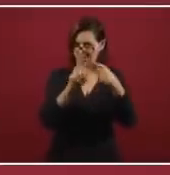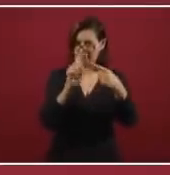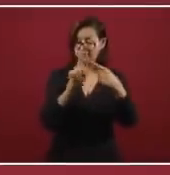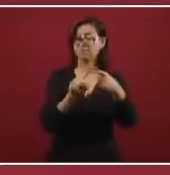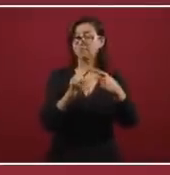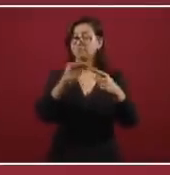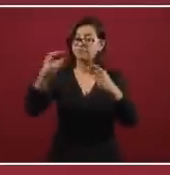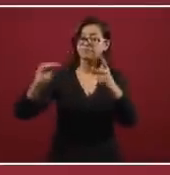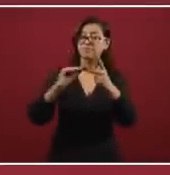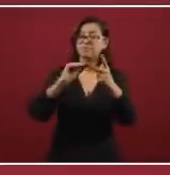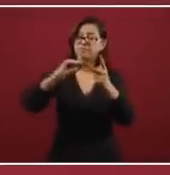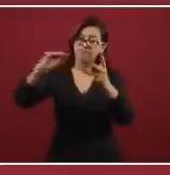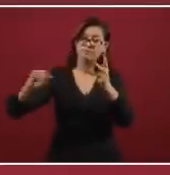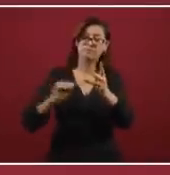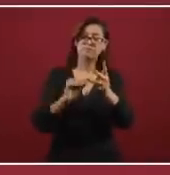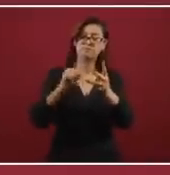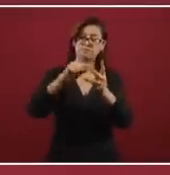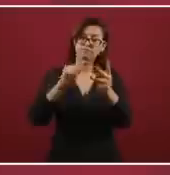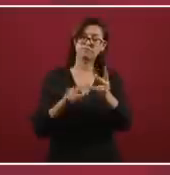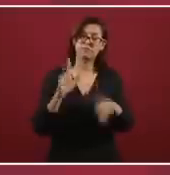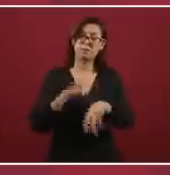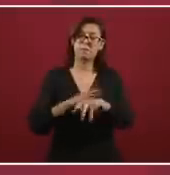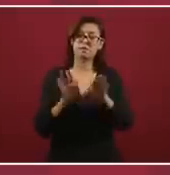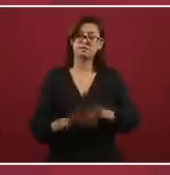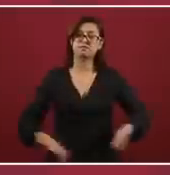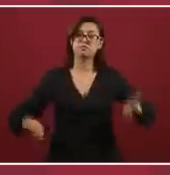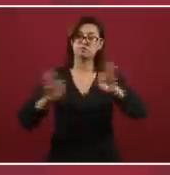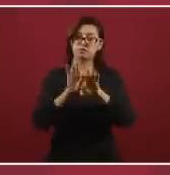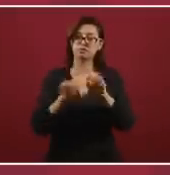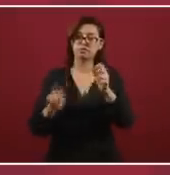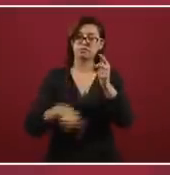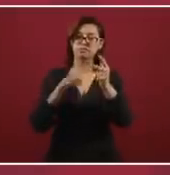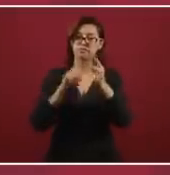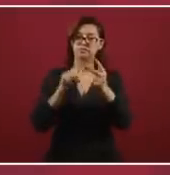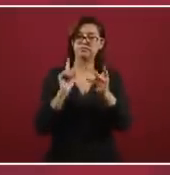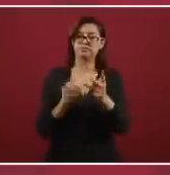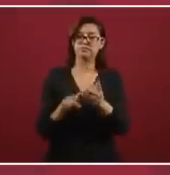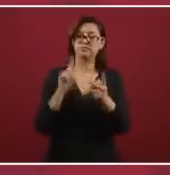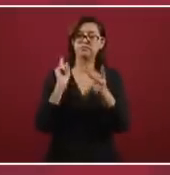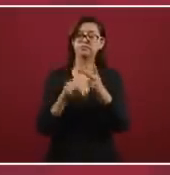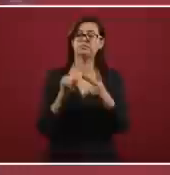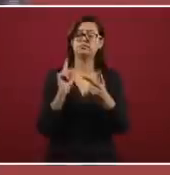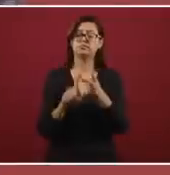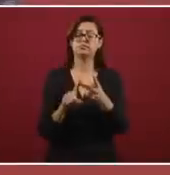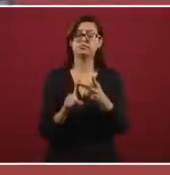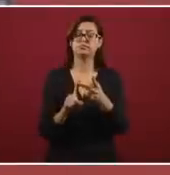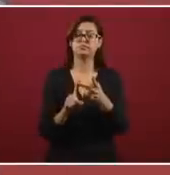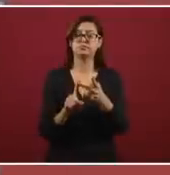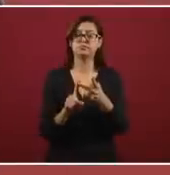dos elementos más al plan. Uno,